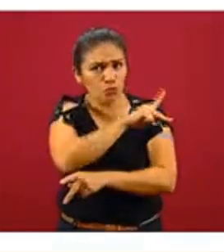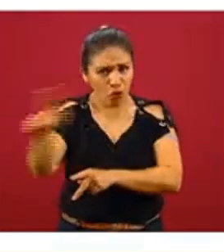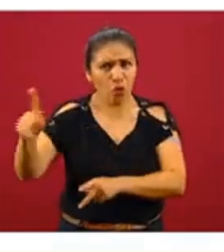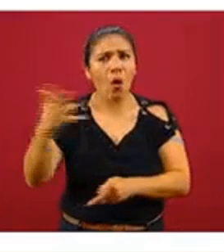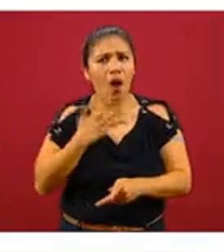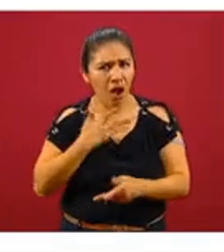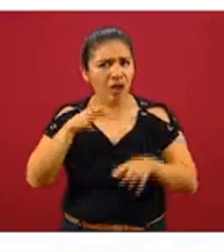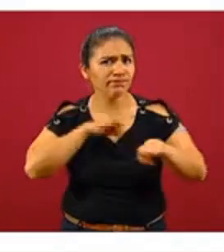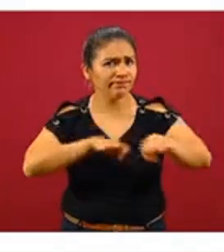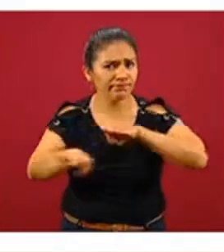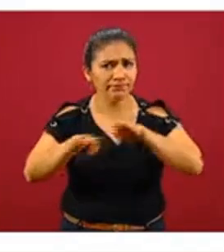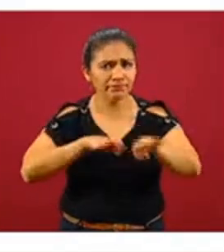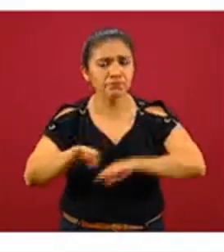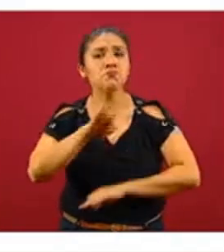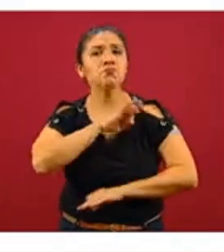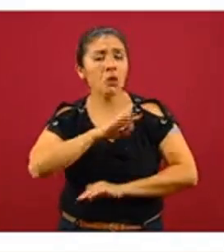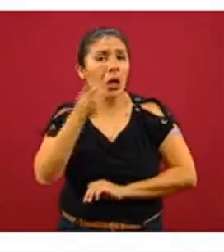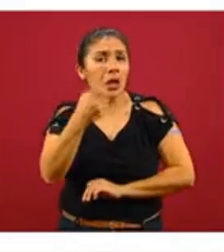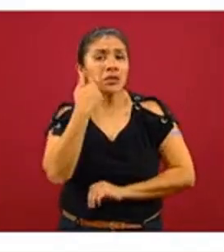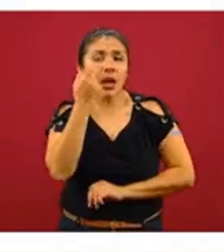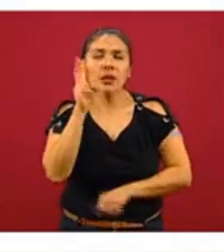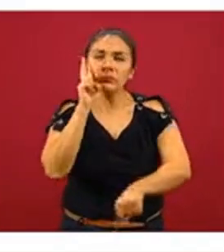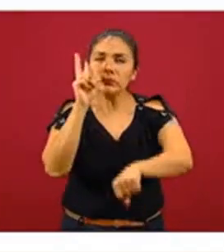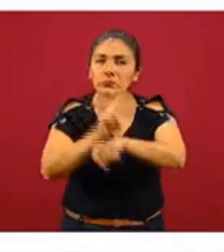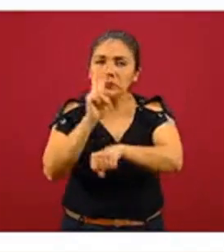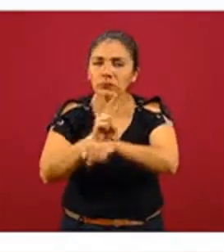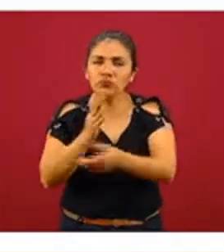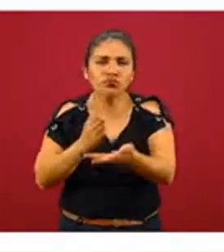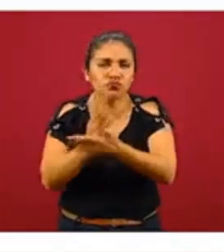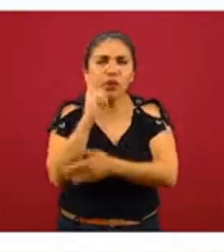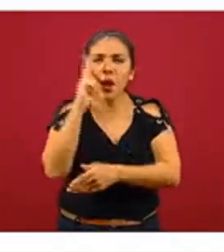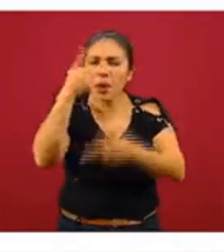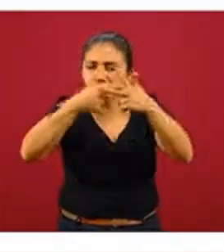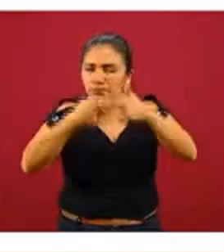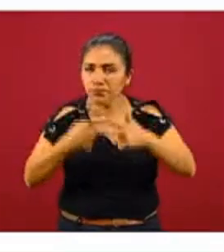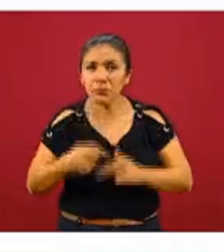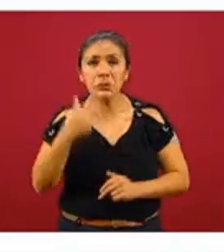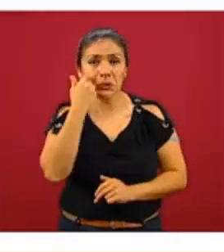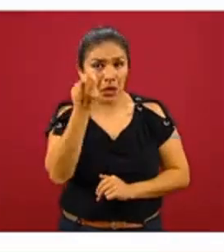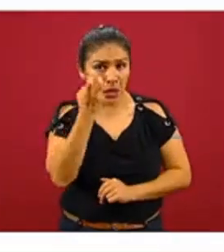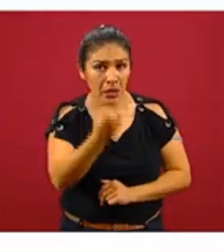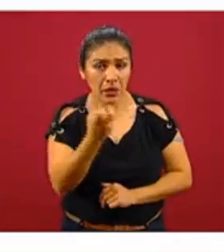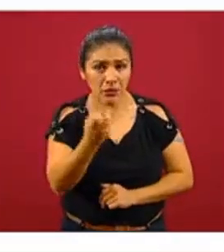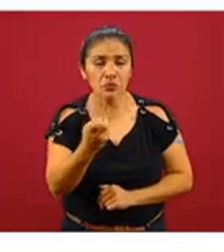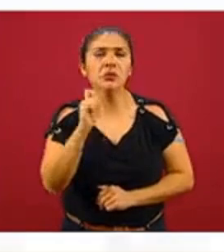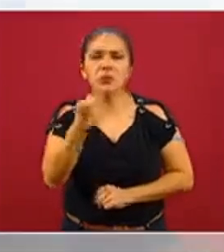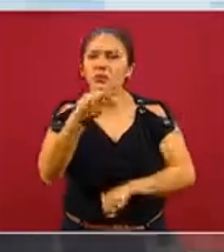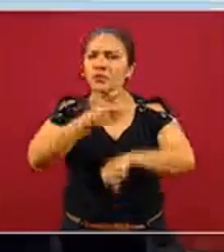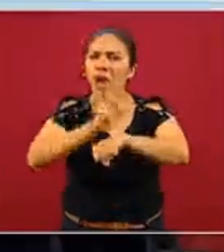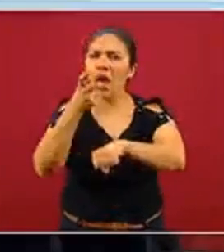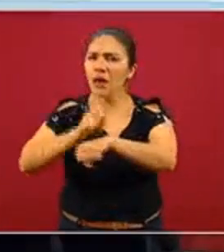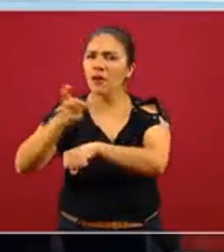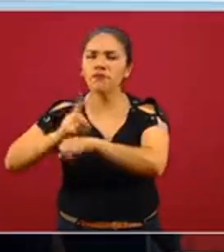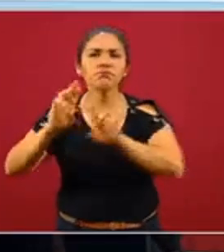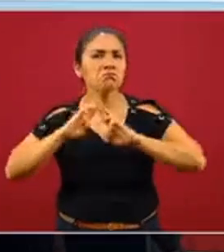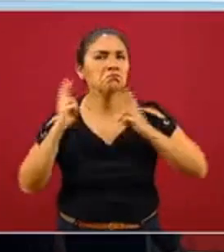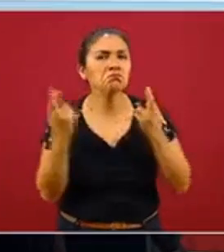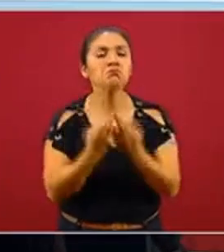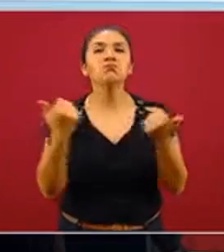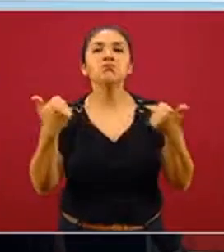están tratando de verificar estos indicadores. Estamos teniendo diariamente reuniones con